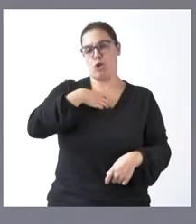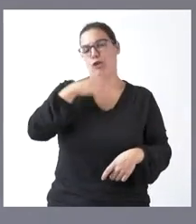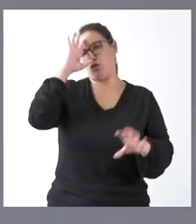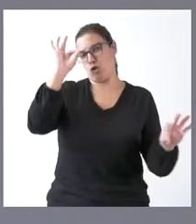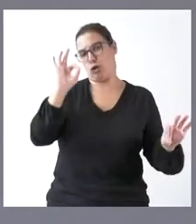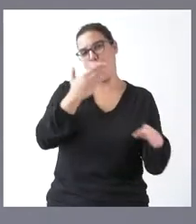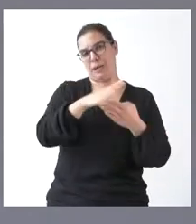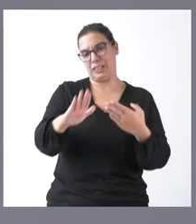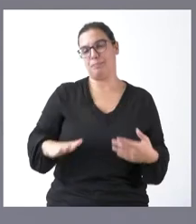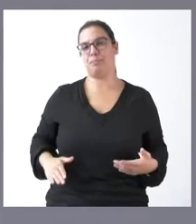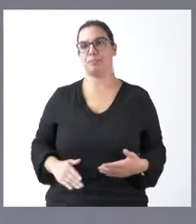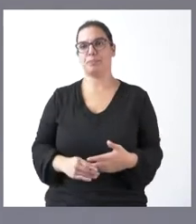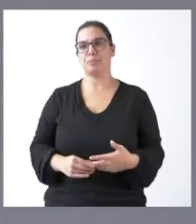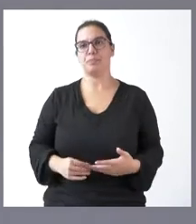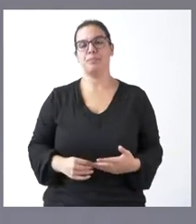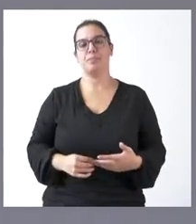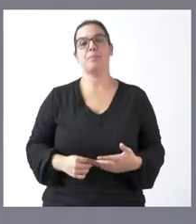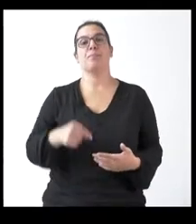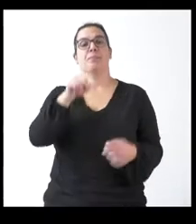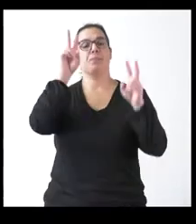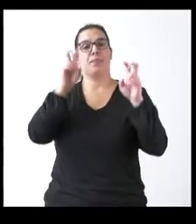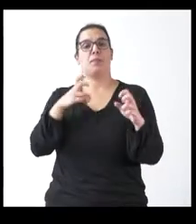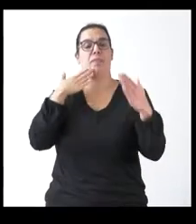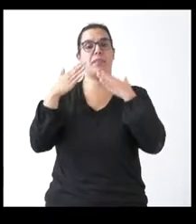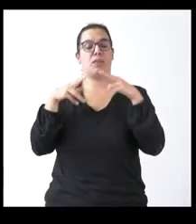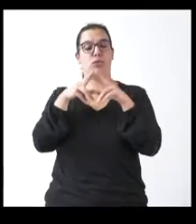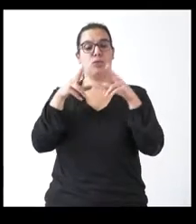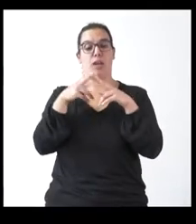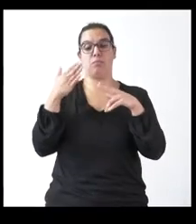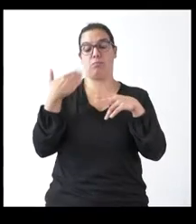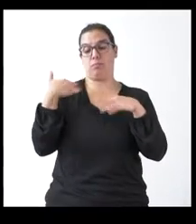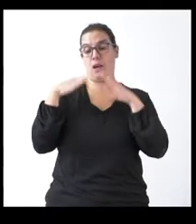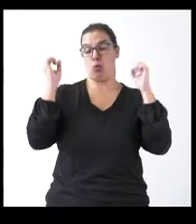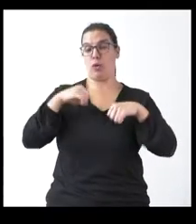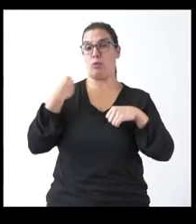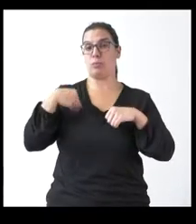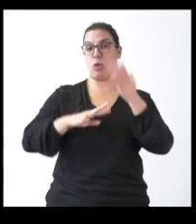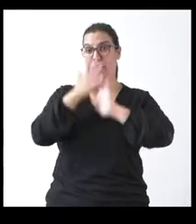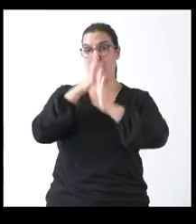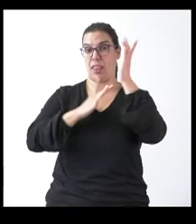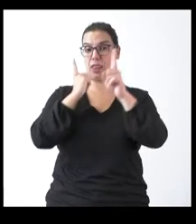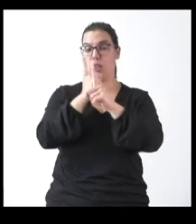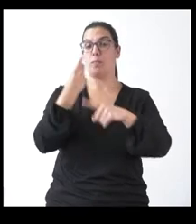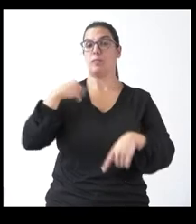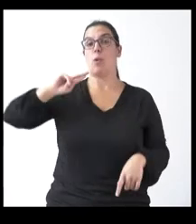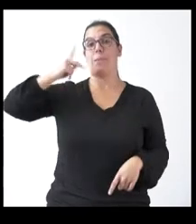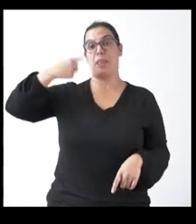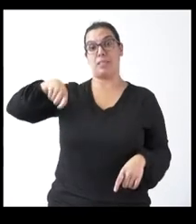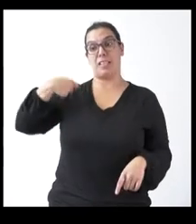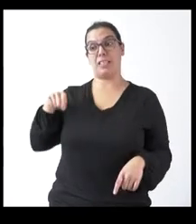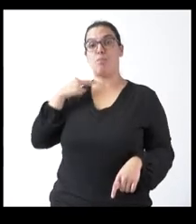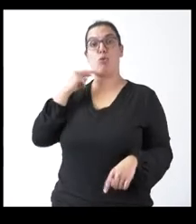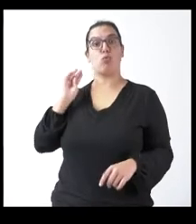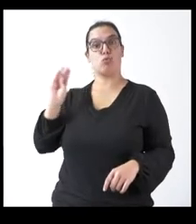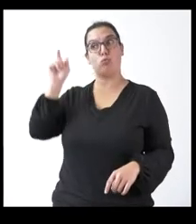sí relacionado con esto del diálogo social y del acuerdo de incendios fue el propio vicepresidente quien en